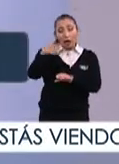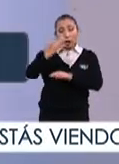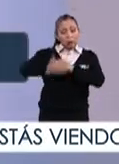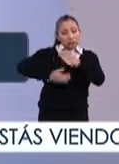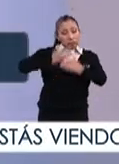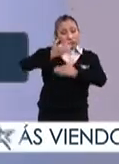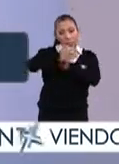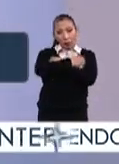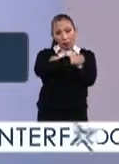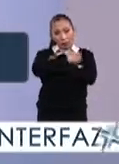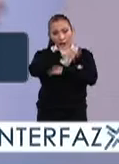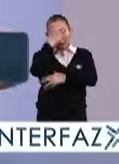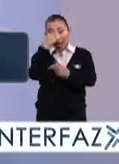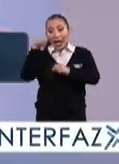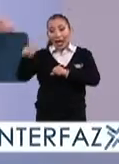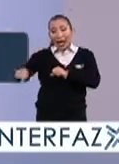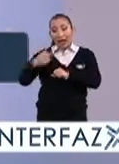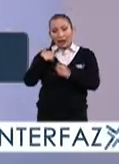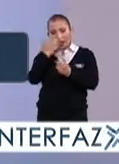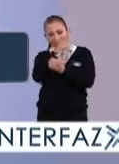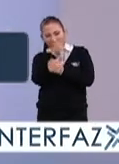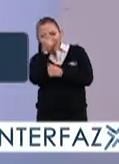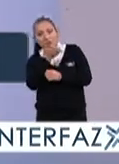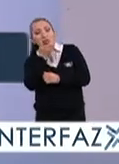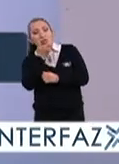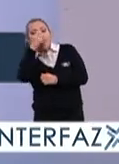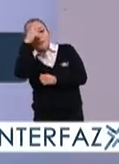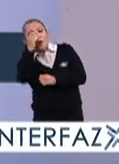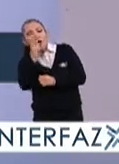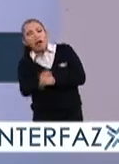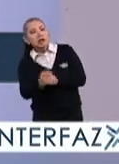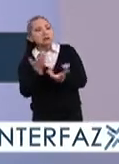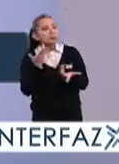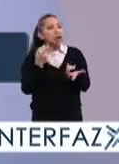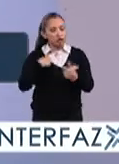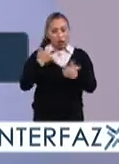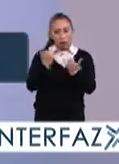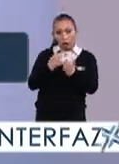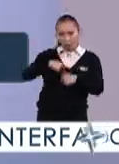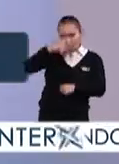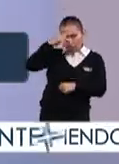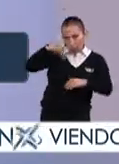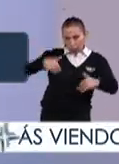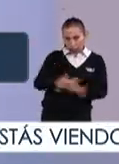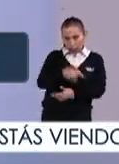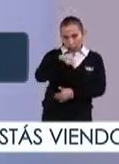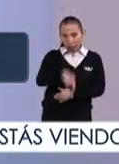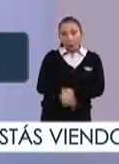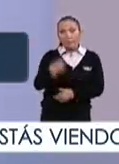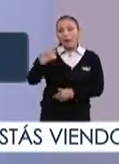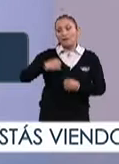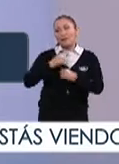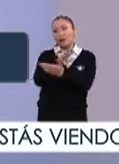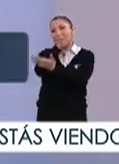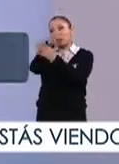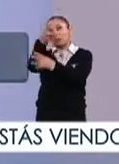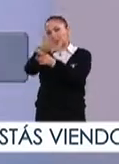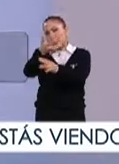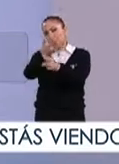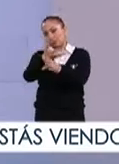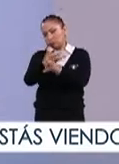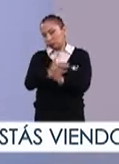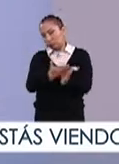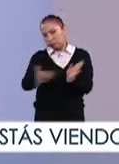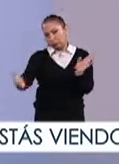proceso educativo. O sea, él se educa sobre las costumbres de México, yo también, yo soy mexicano de nacimiento, pero viví mucho tiempo en Estados